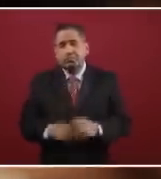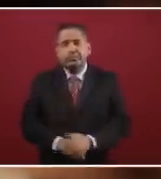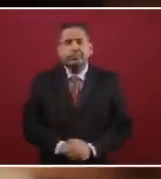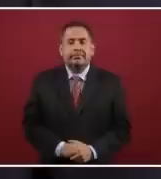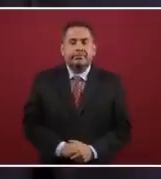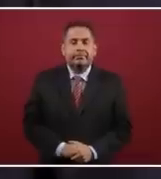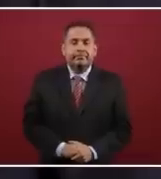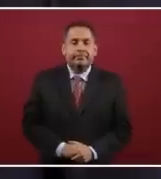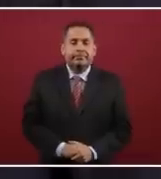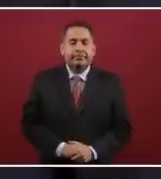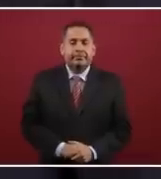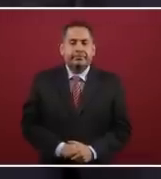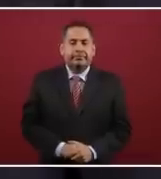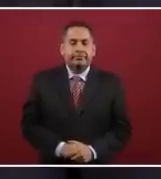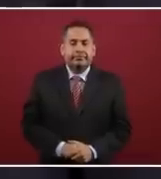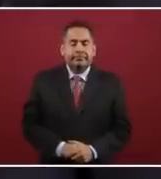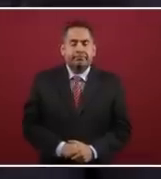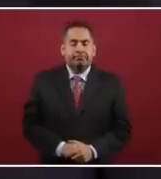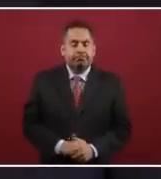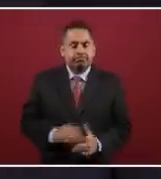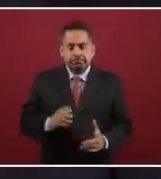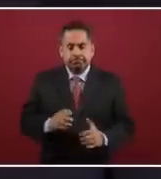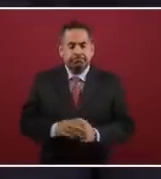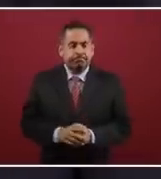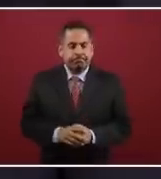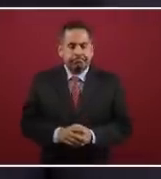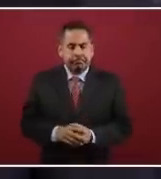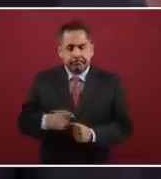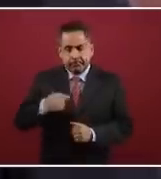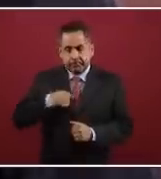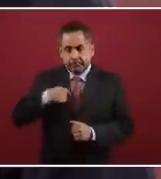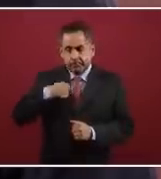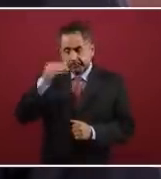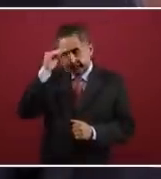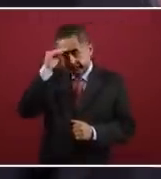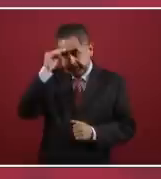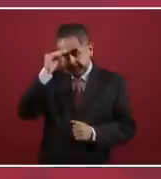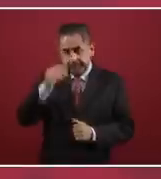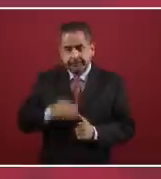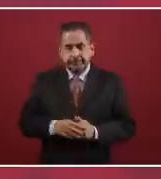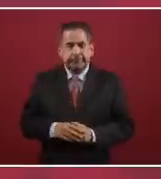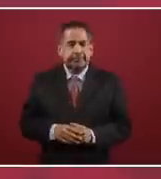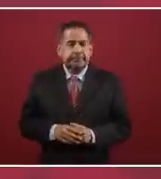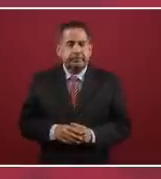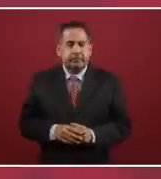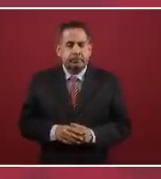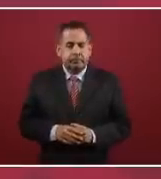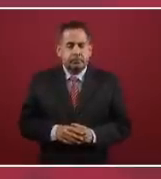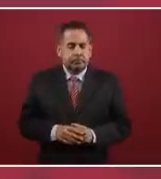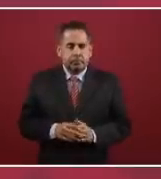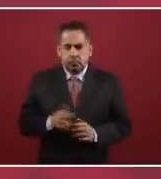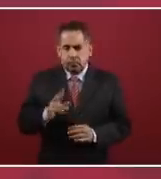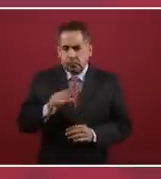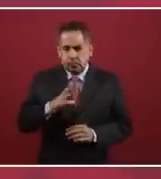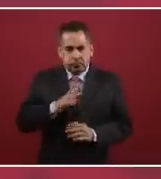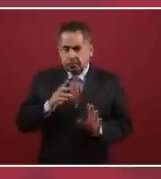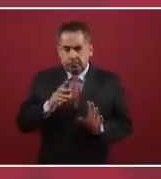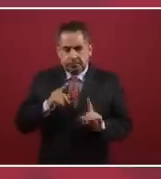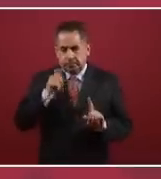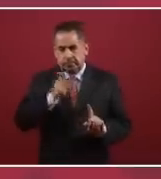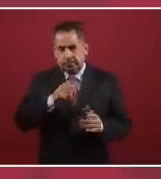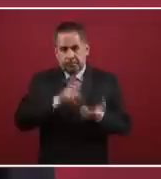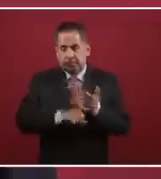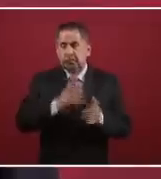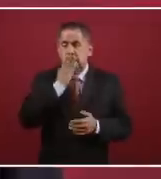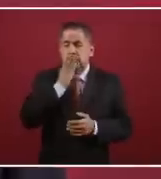Pues yo considero que no tenemos, en el caso de